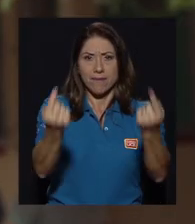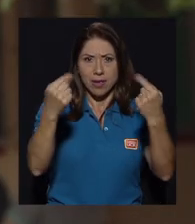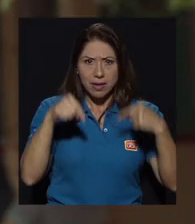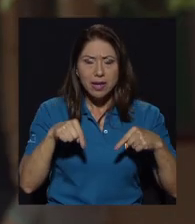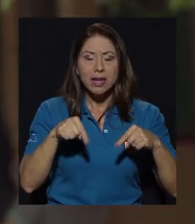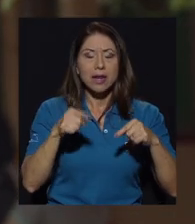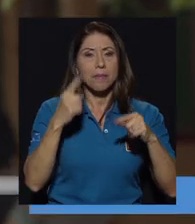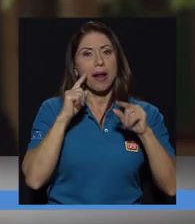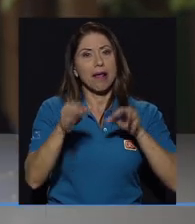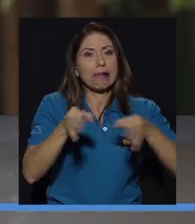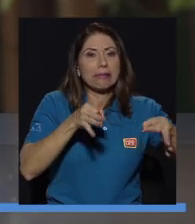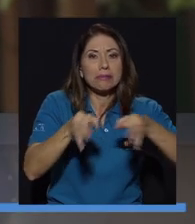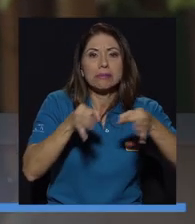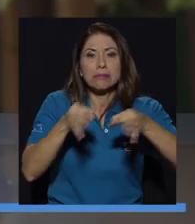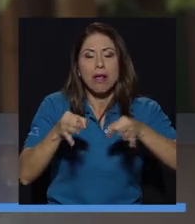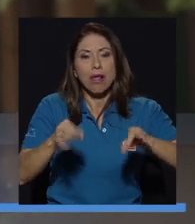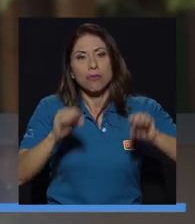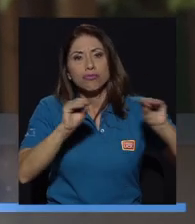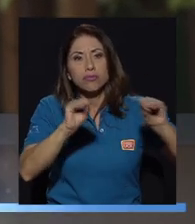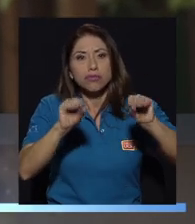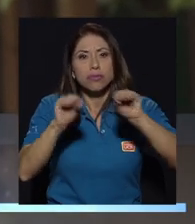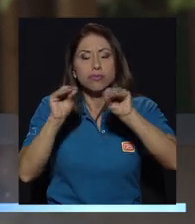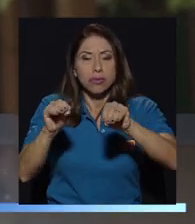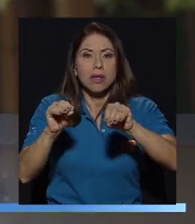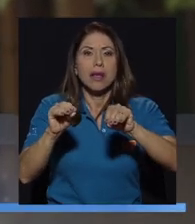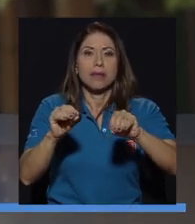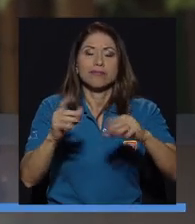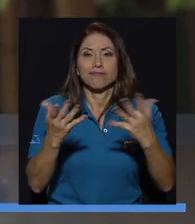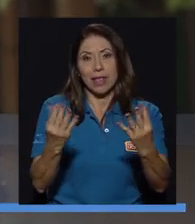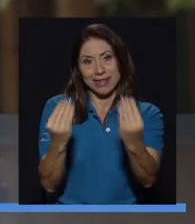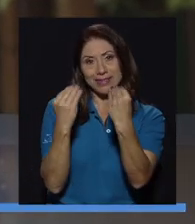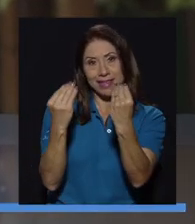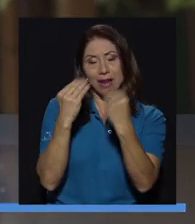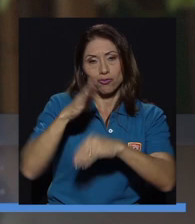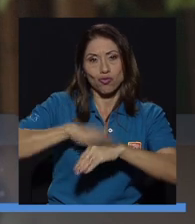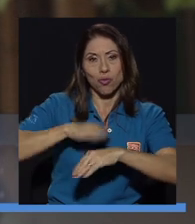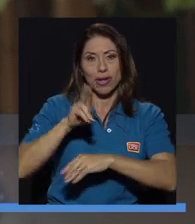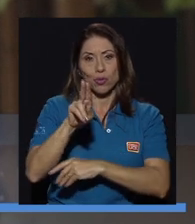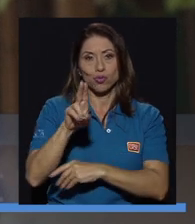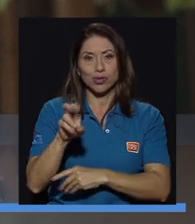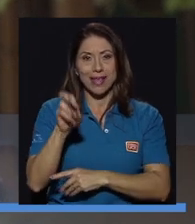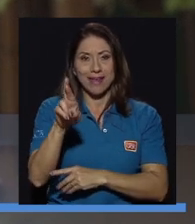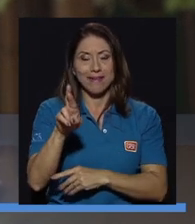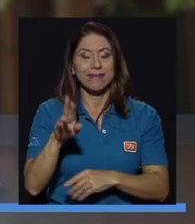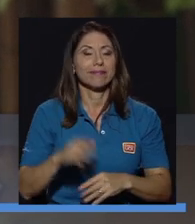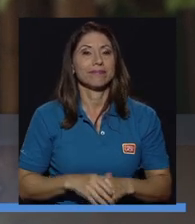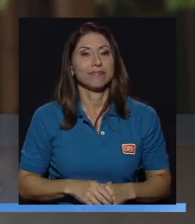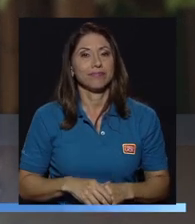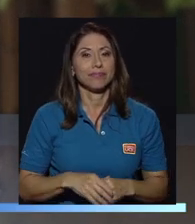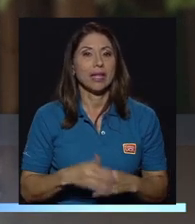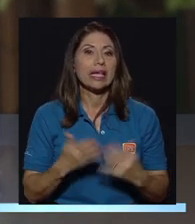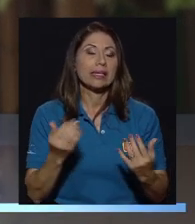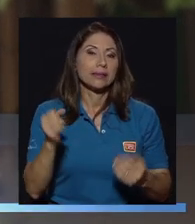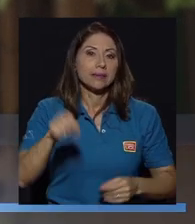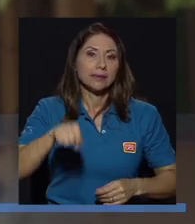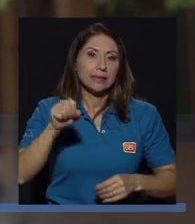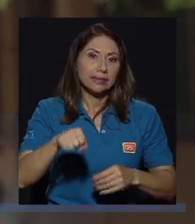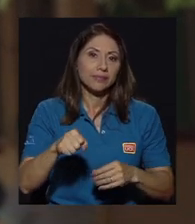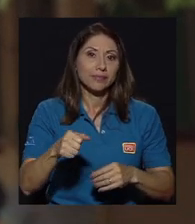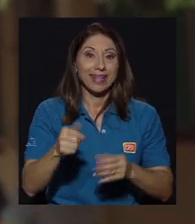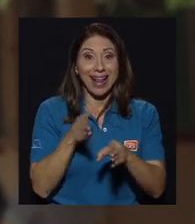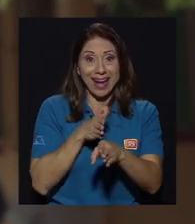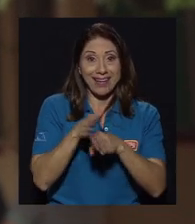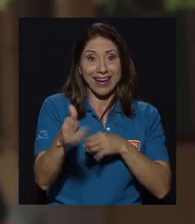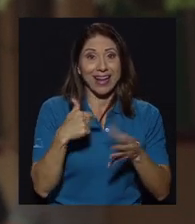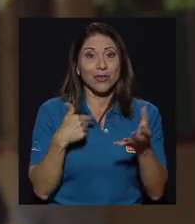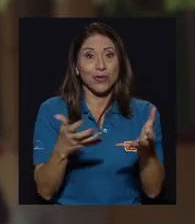a darnos tutorías y enseñarnos un poco más acerca de la UCR. Y sí, tal vez con la